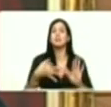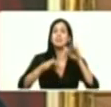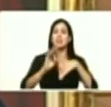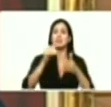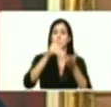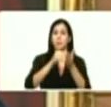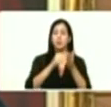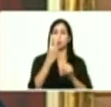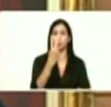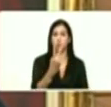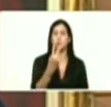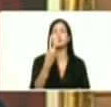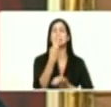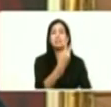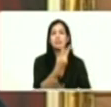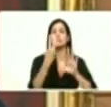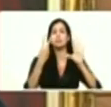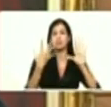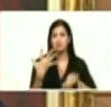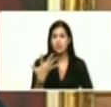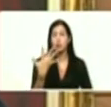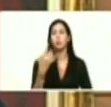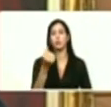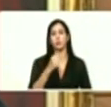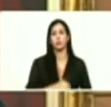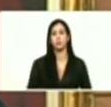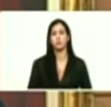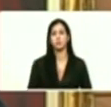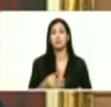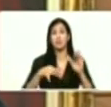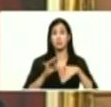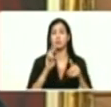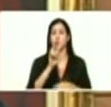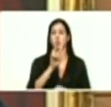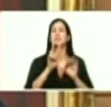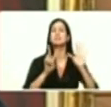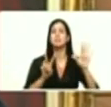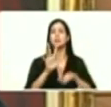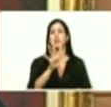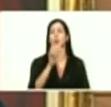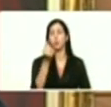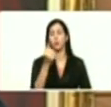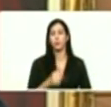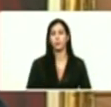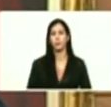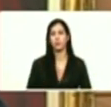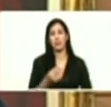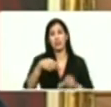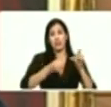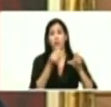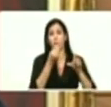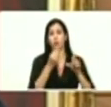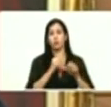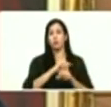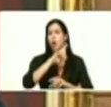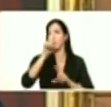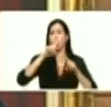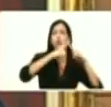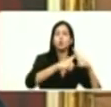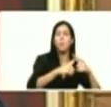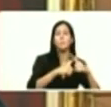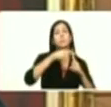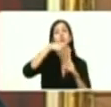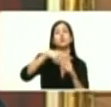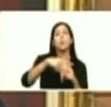.275 bolívares quiere decir que el ingreso integral de los trabajadores y las